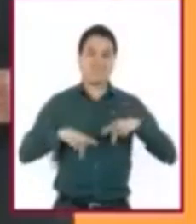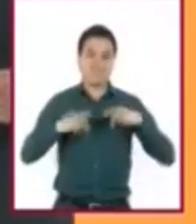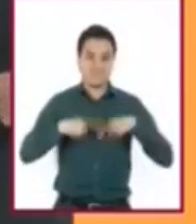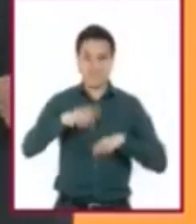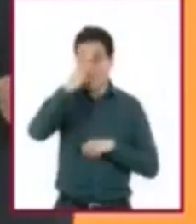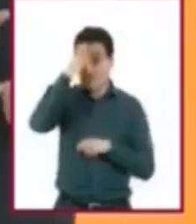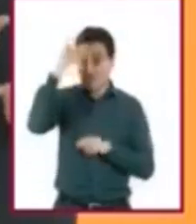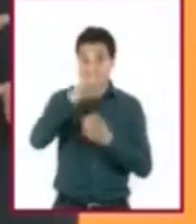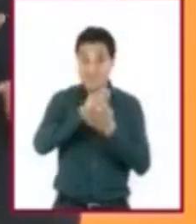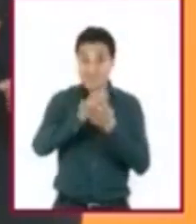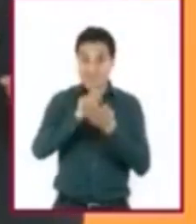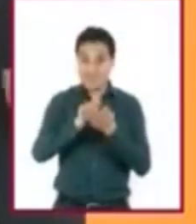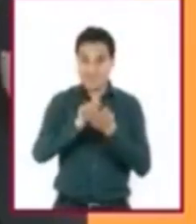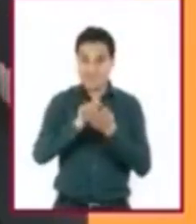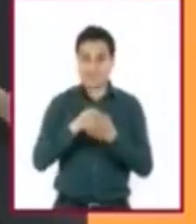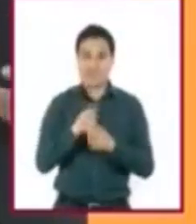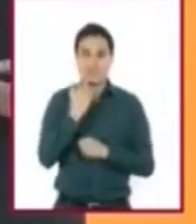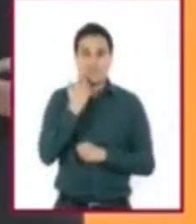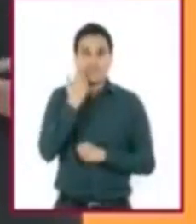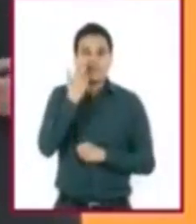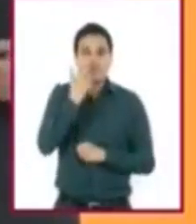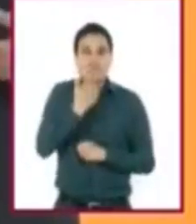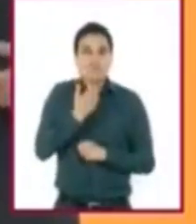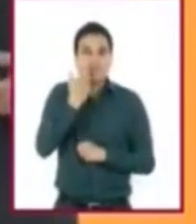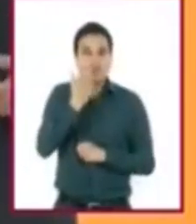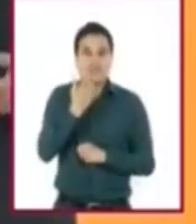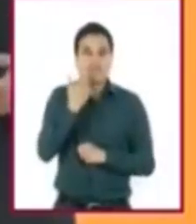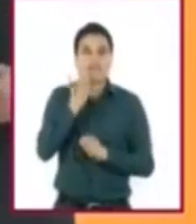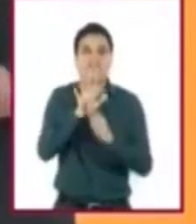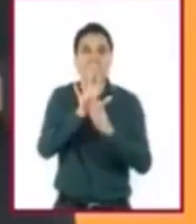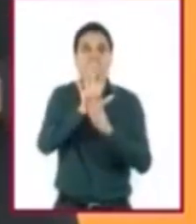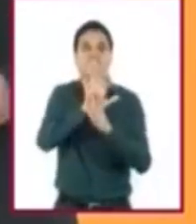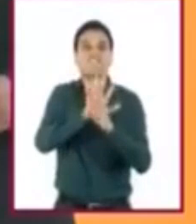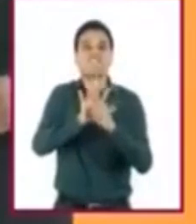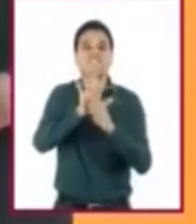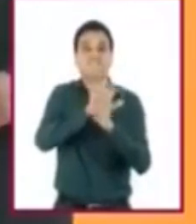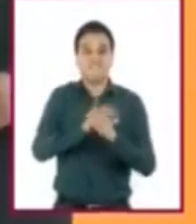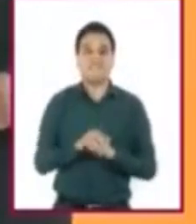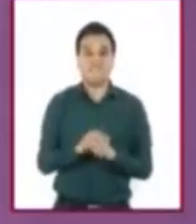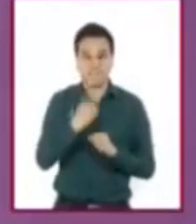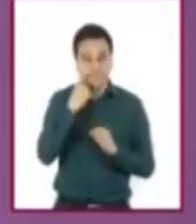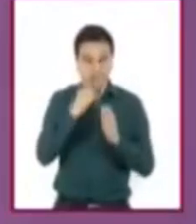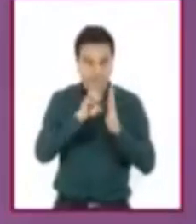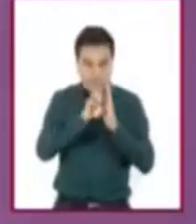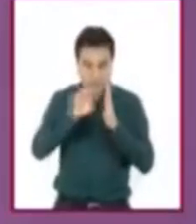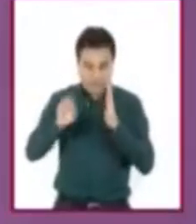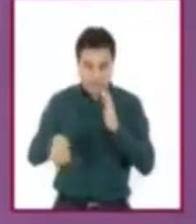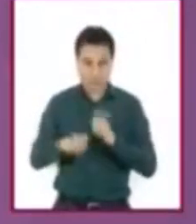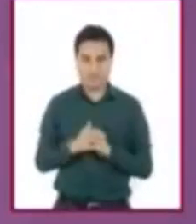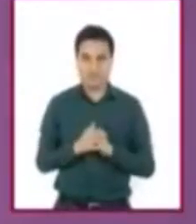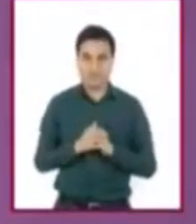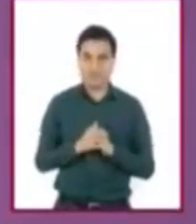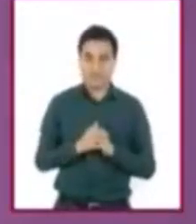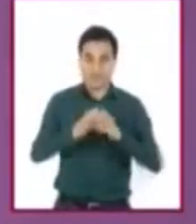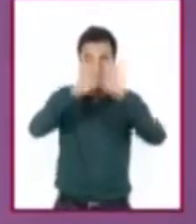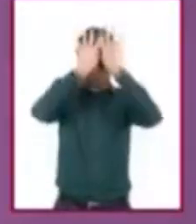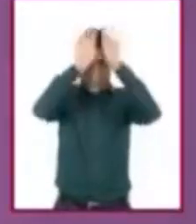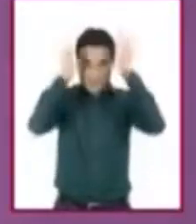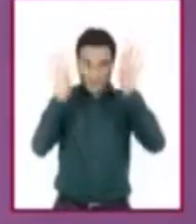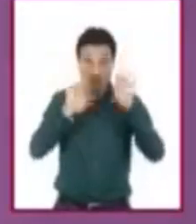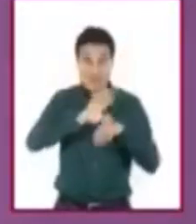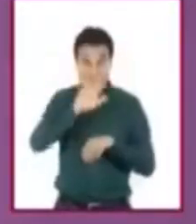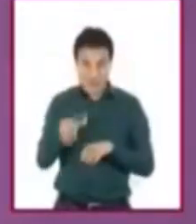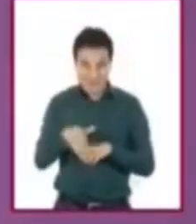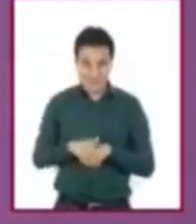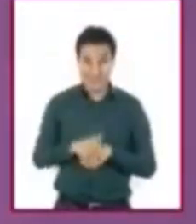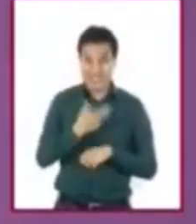autores cuentan lo sucedido para convencernos de algo que les conviene. Por ejemplo, en el caso de la muerte de Moctezuma, Hernán